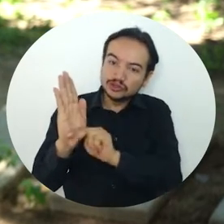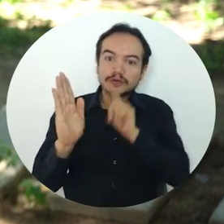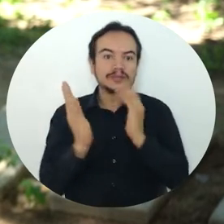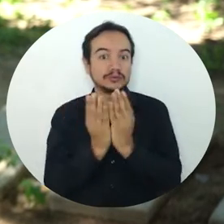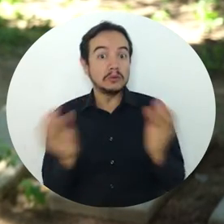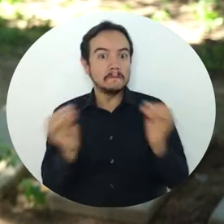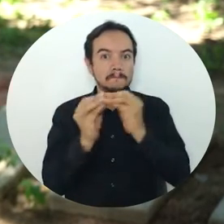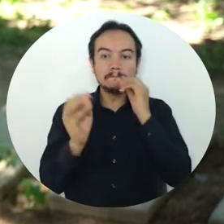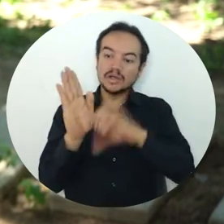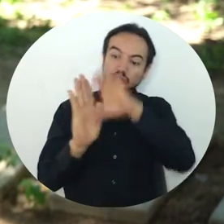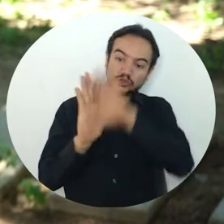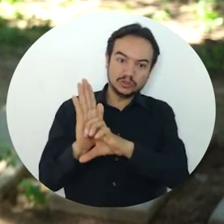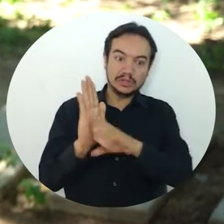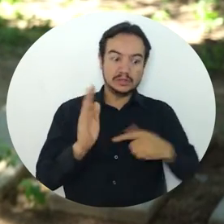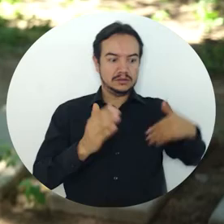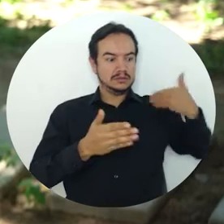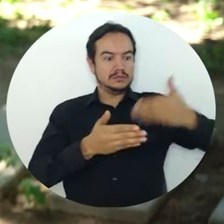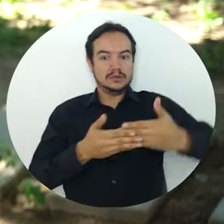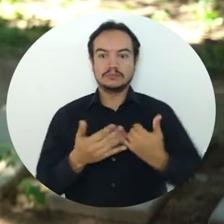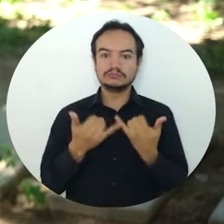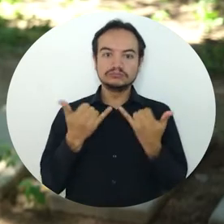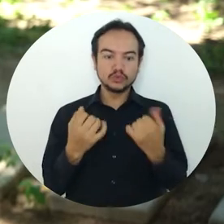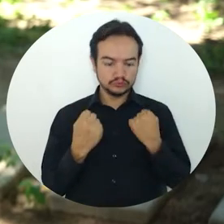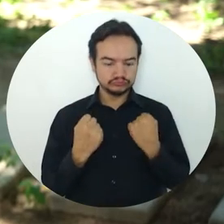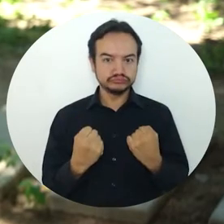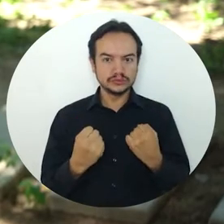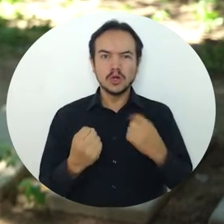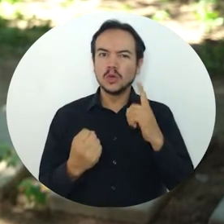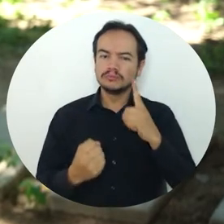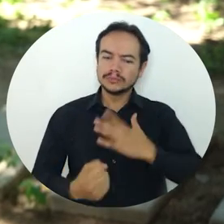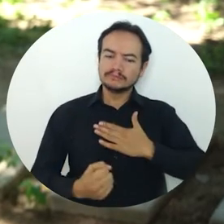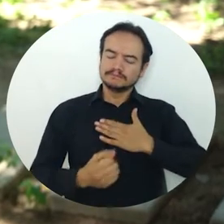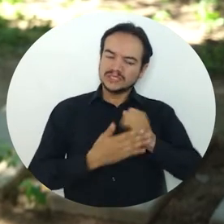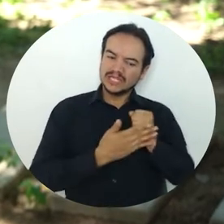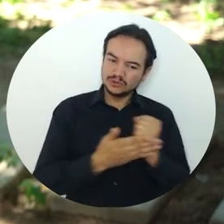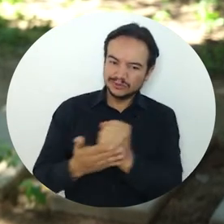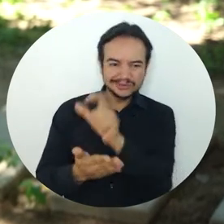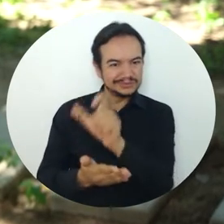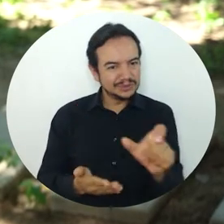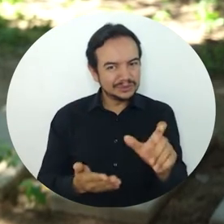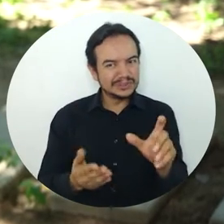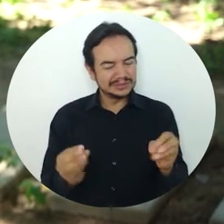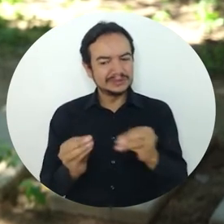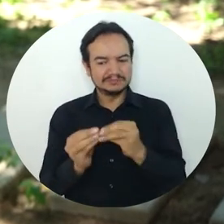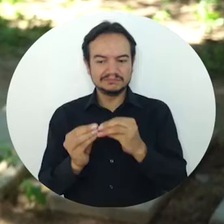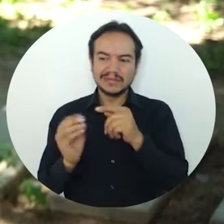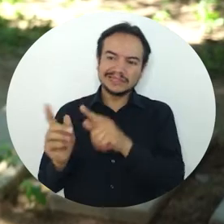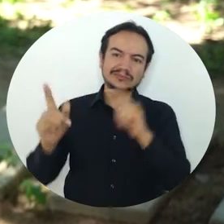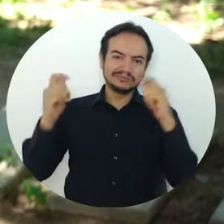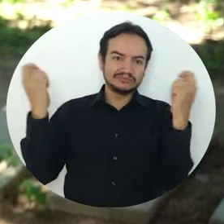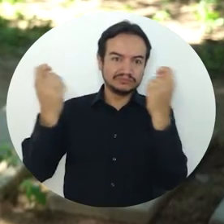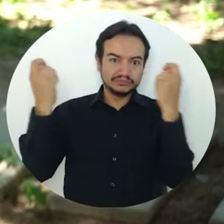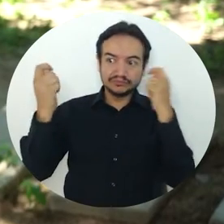nunca. Y bueno, siempre con ese componente de solidaridad con toda la comunidad, siendo consecuente